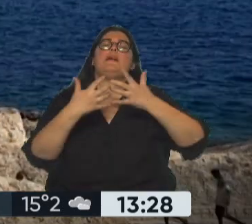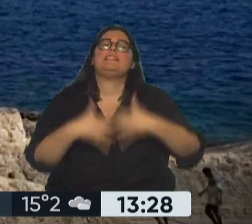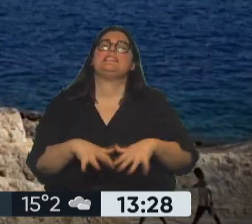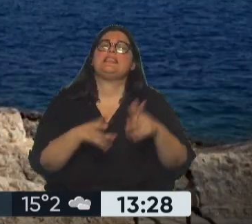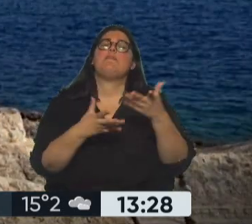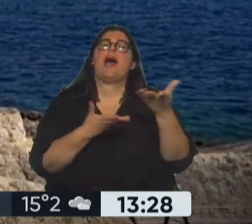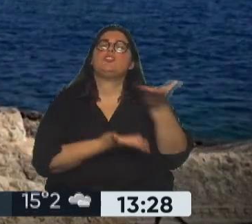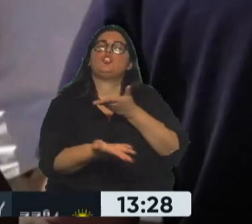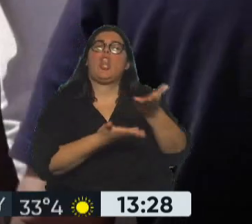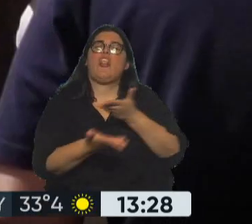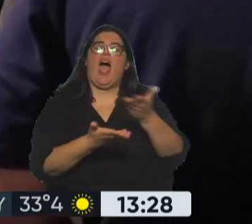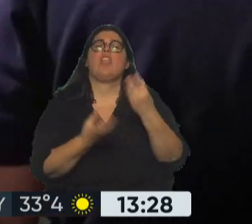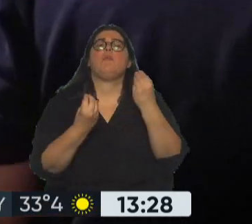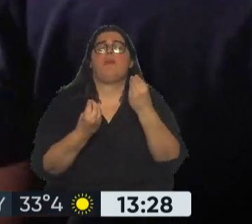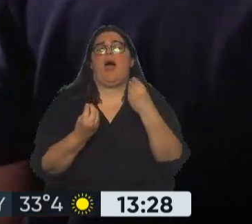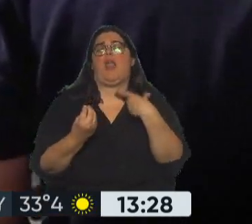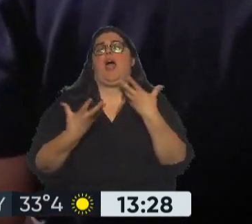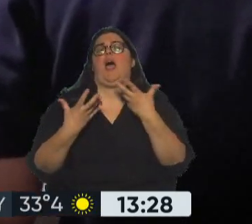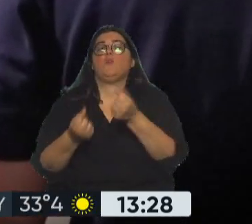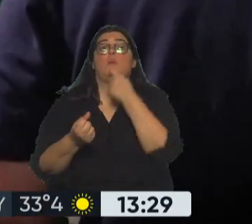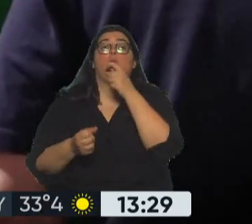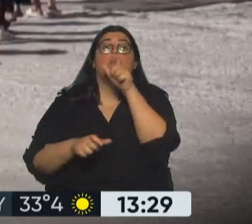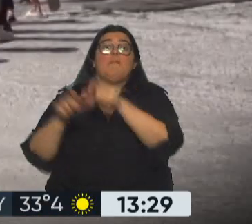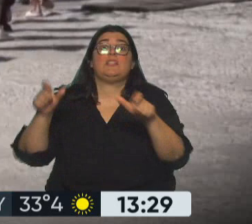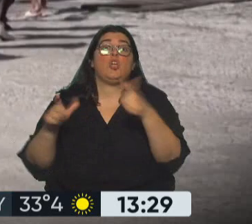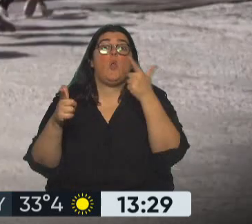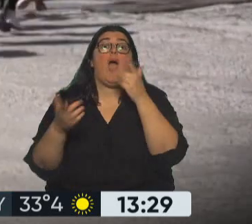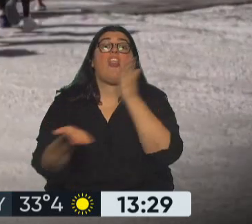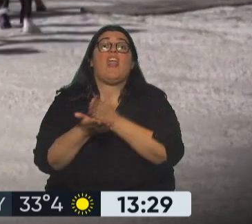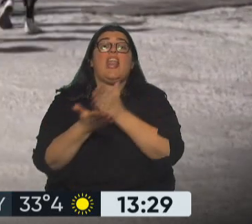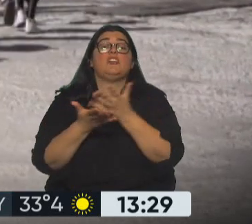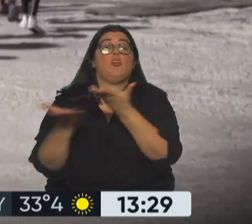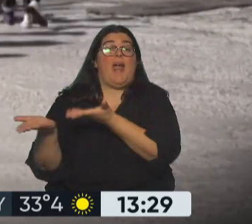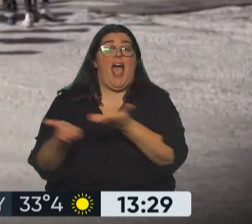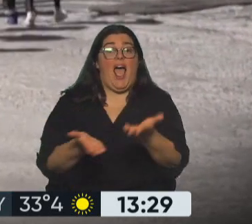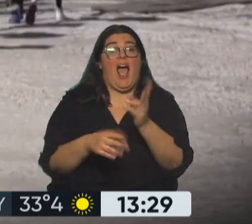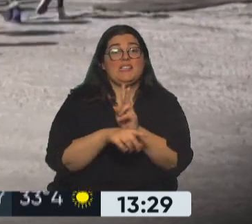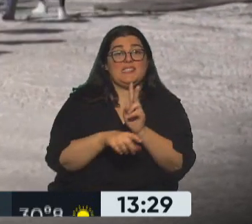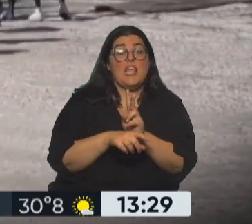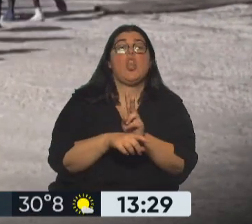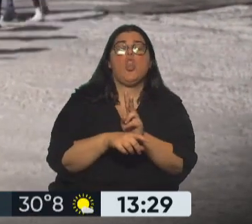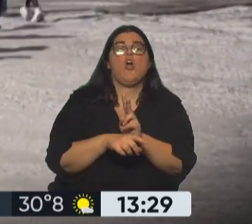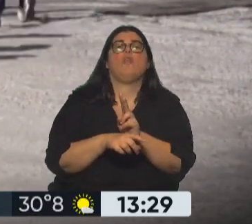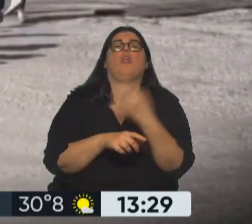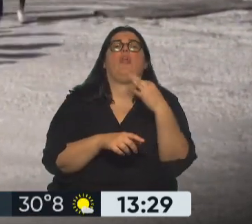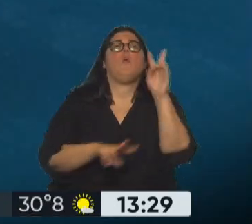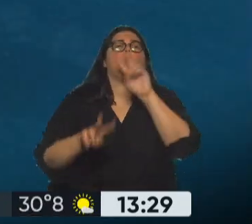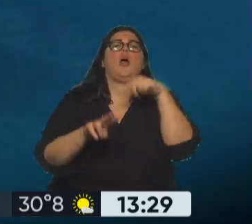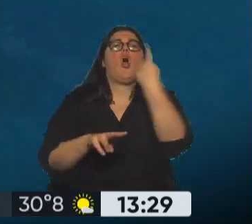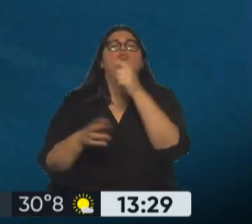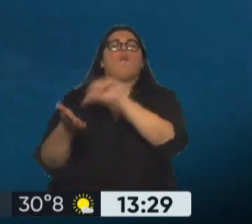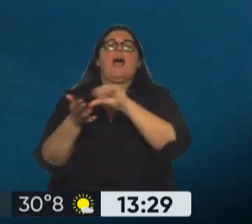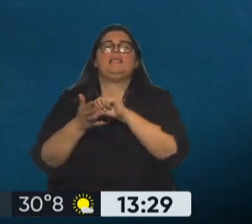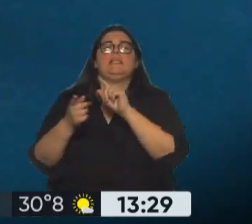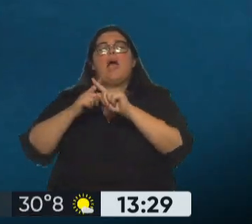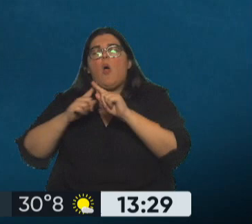las deportaciones de las personas que no tengan derecho a asilo a través de la coordinación con los principales países de origen, además de